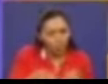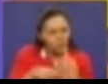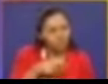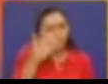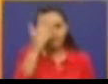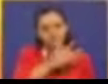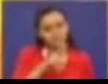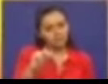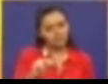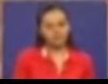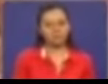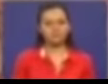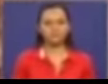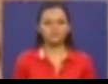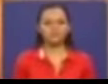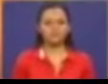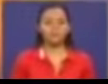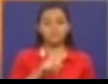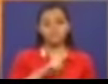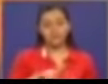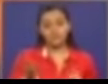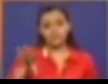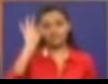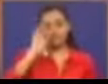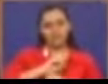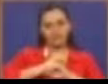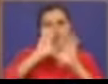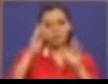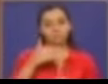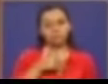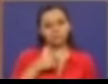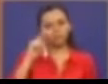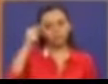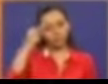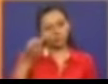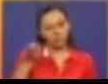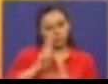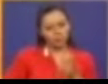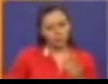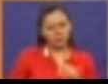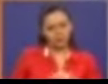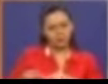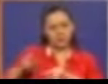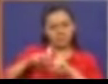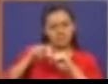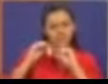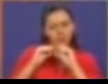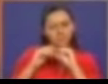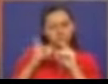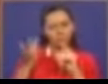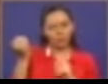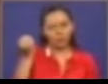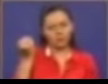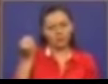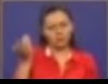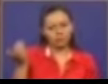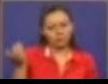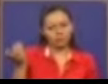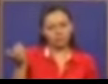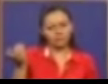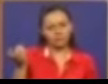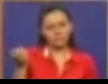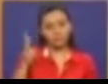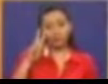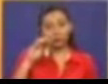engañar, compañeros. Pero fíjense, en nuestro gobierno se han más que duplicado en promedio las pensiones jubiladas. En